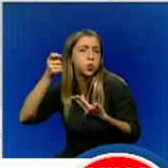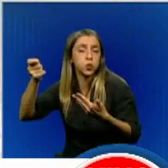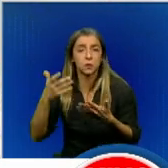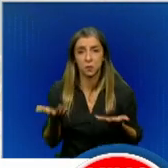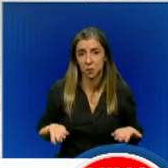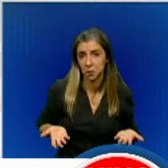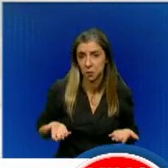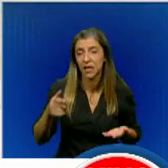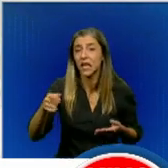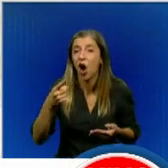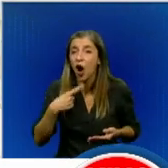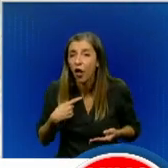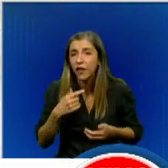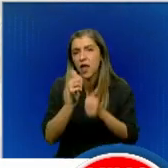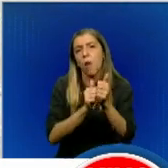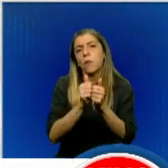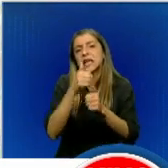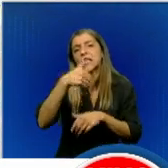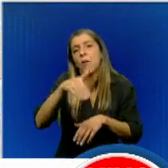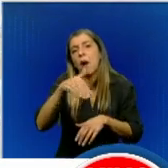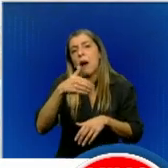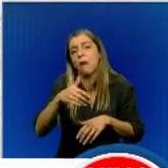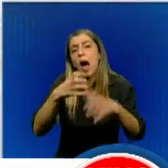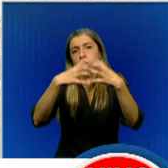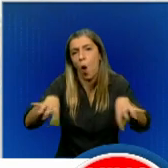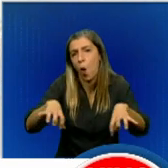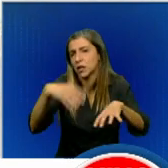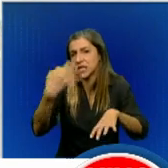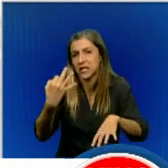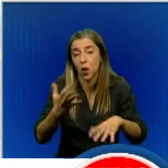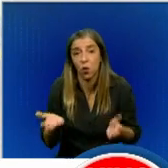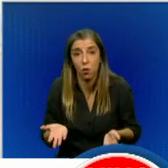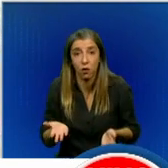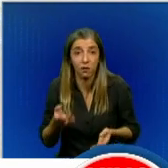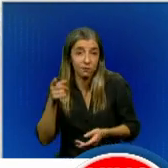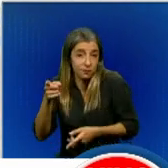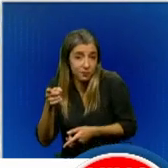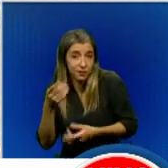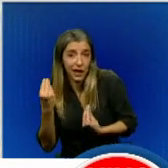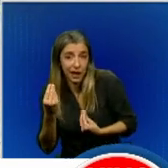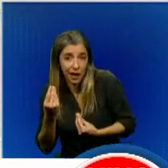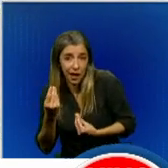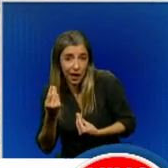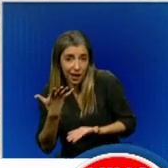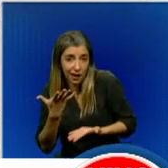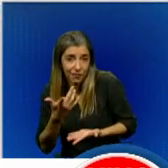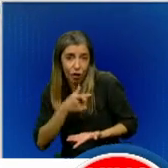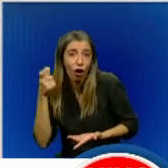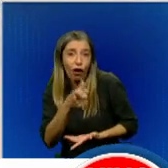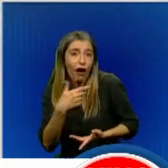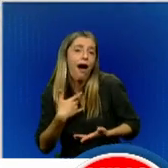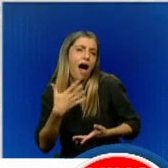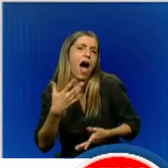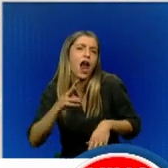empresas se van a dividir más aula estar asesorando que se divide de mi vida pero saben que los